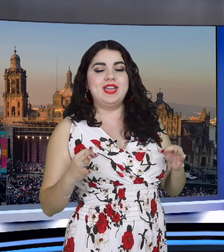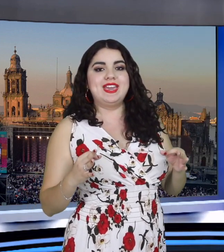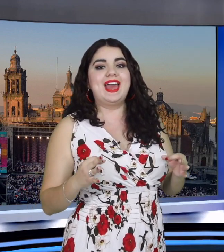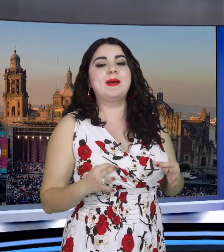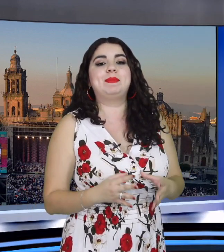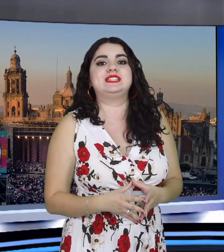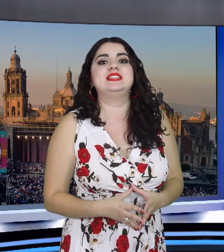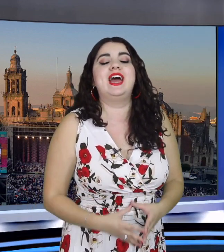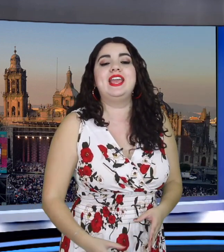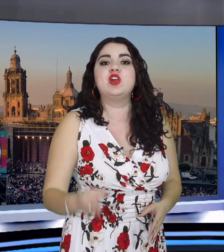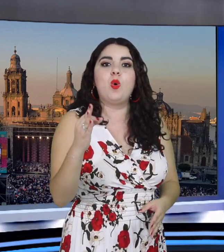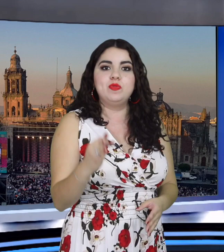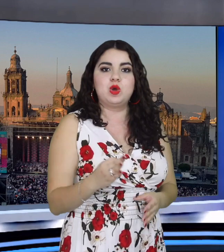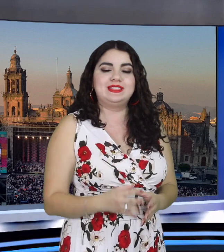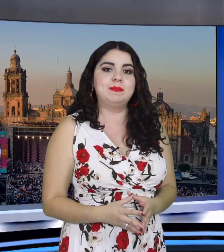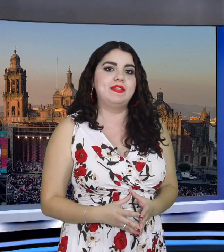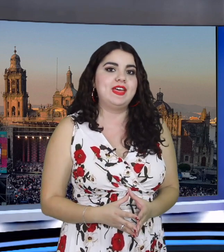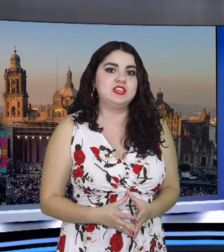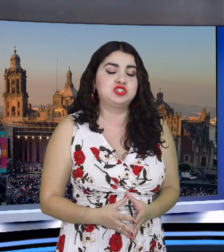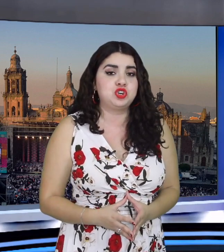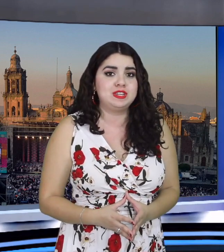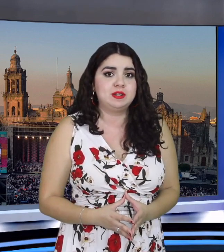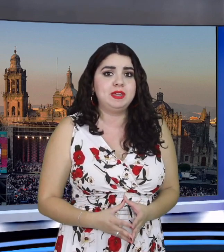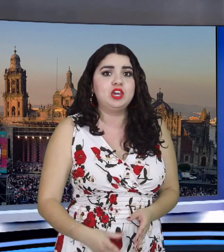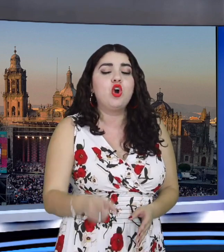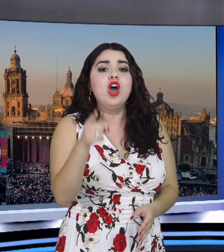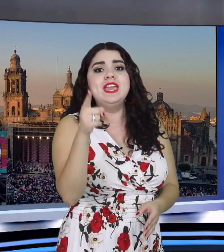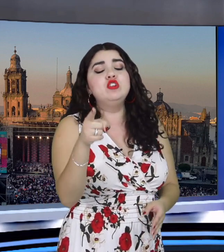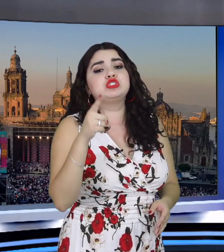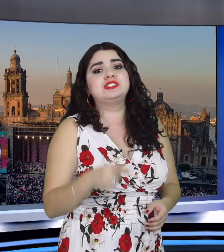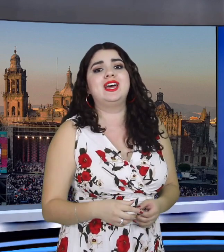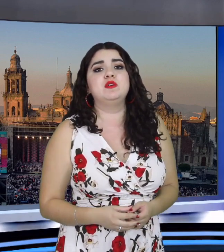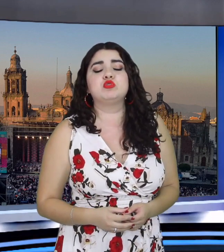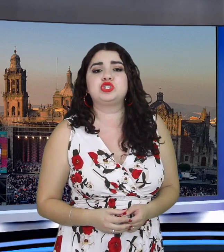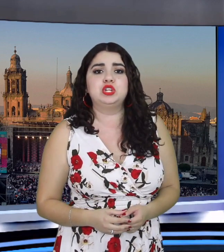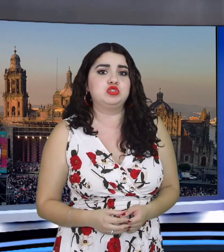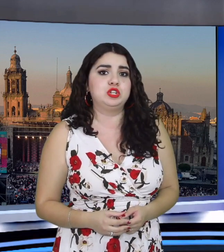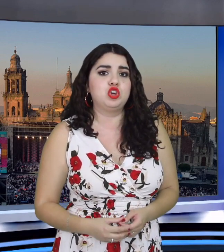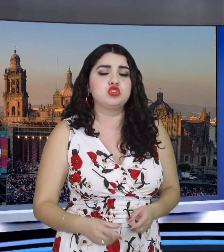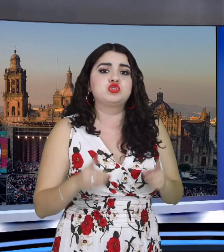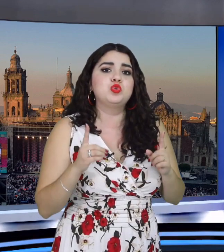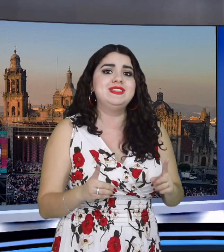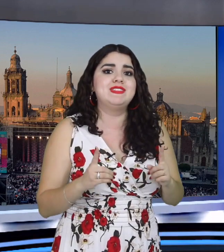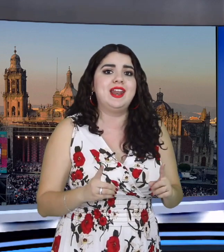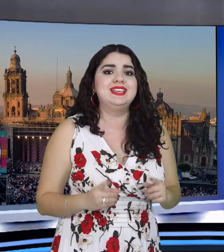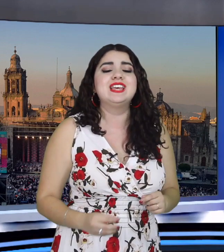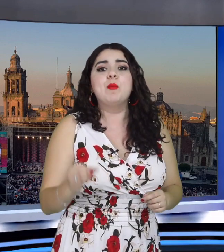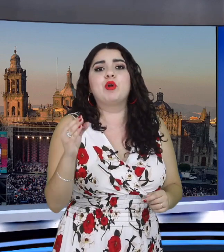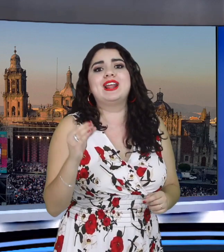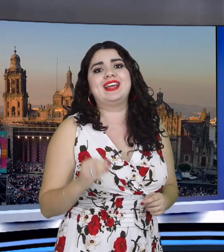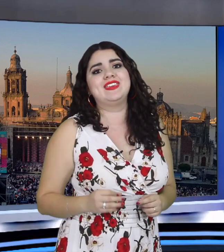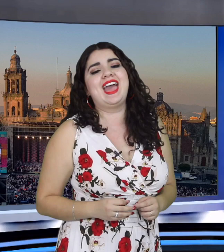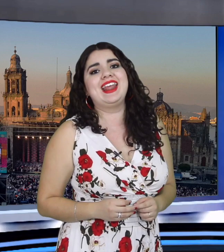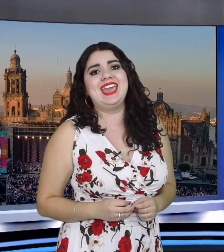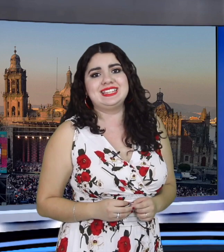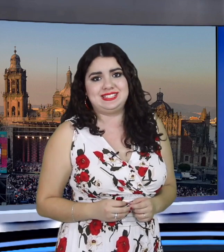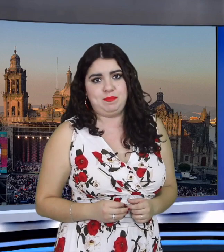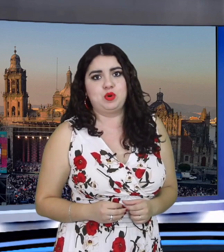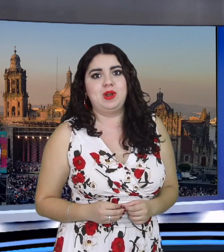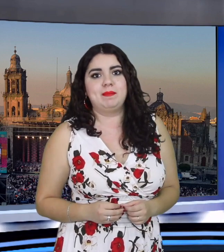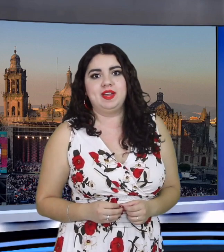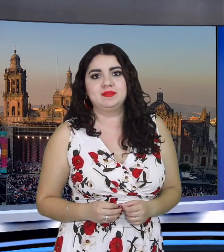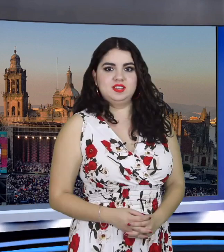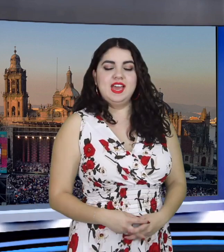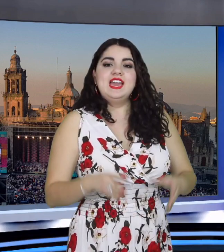que se puedan llegar a presentar en cuanto al tema de adicciones en México, y nos están demostrando sobre todo su interés por erradicar